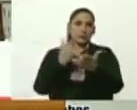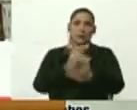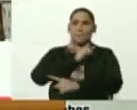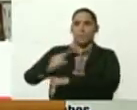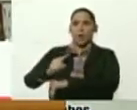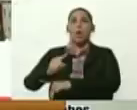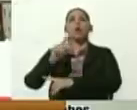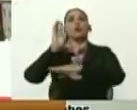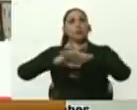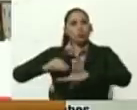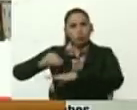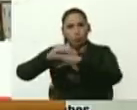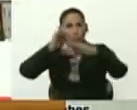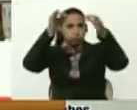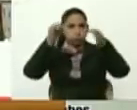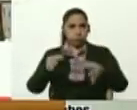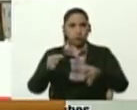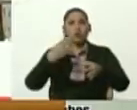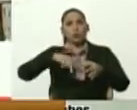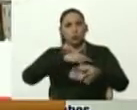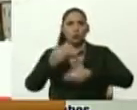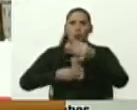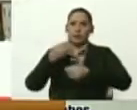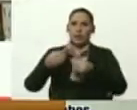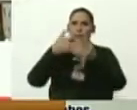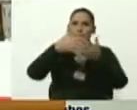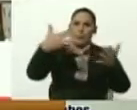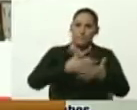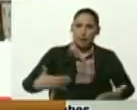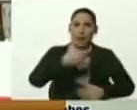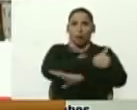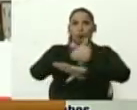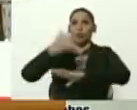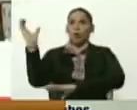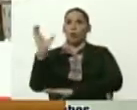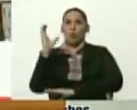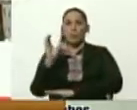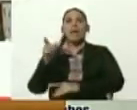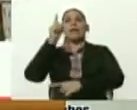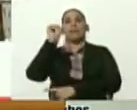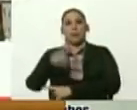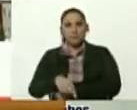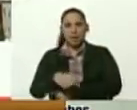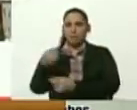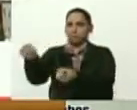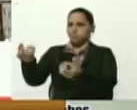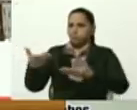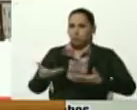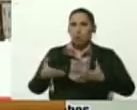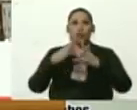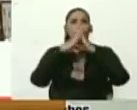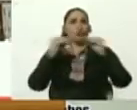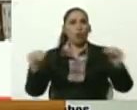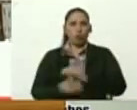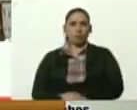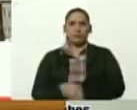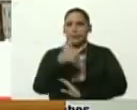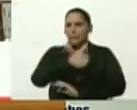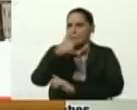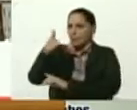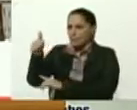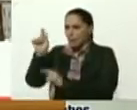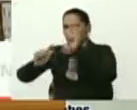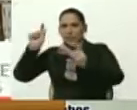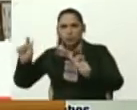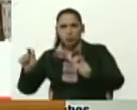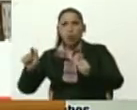Y solicitamos formalmente, y lo vamos a hacer por escrito, a las autoridades colombianas que nos entreguen todos y cada uno de los